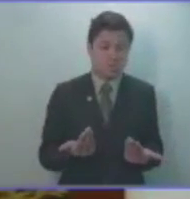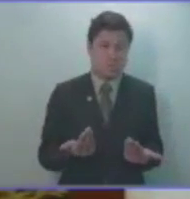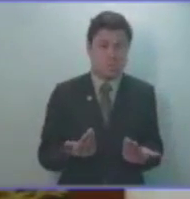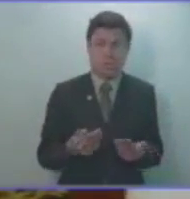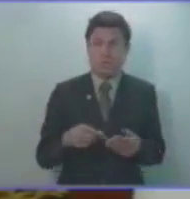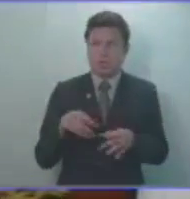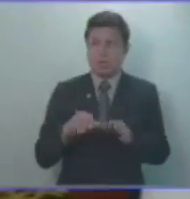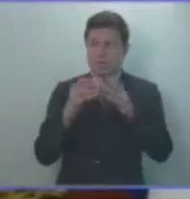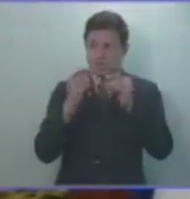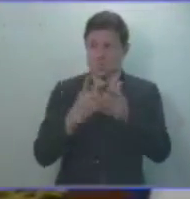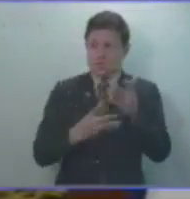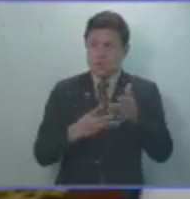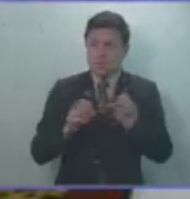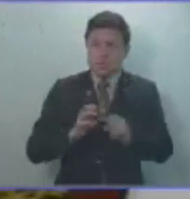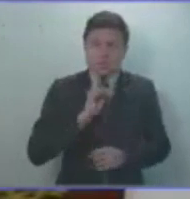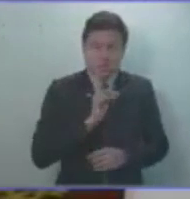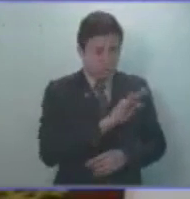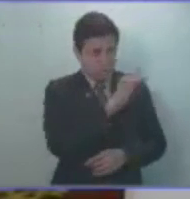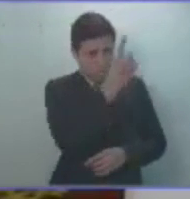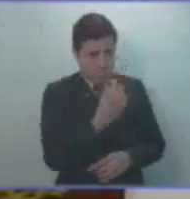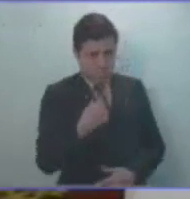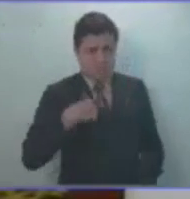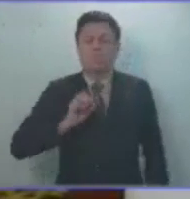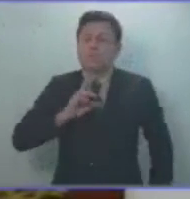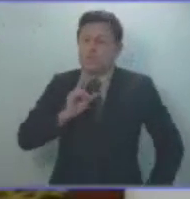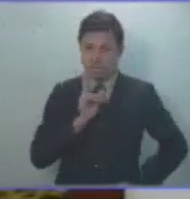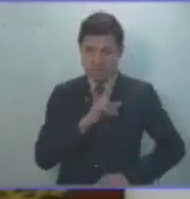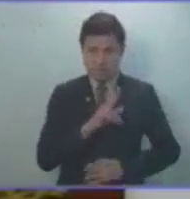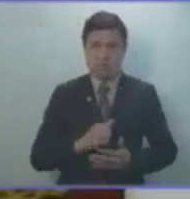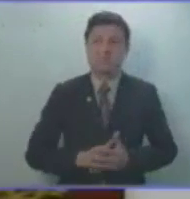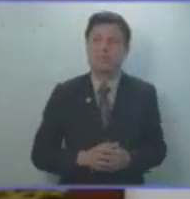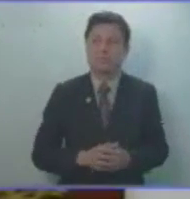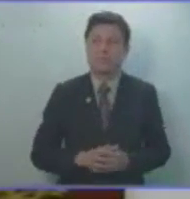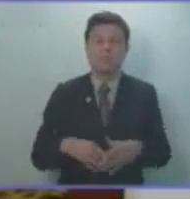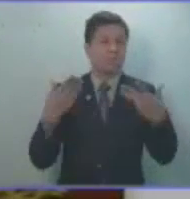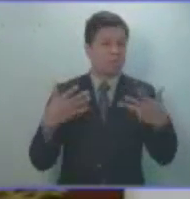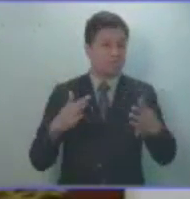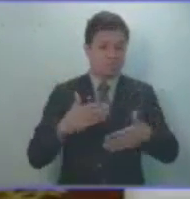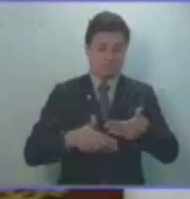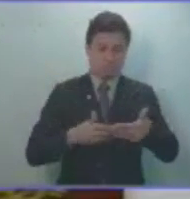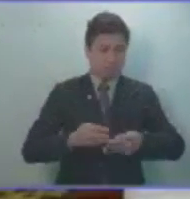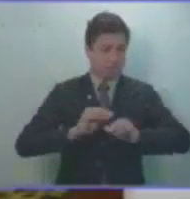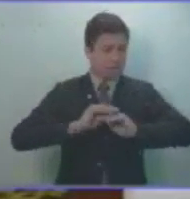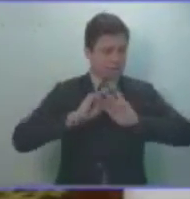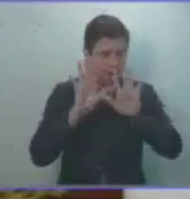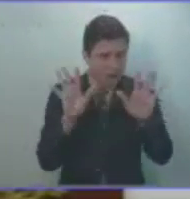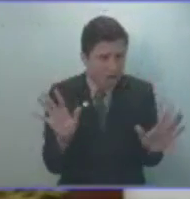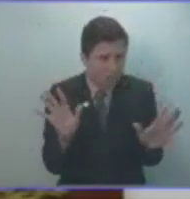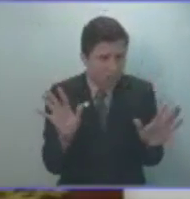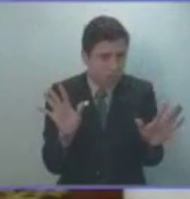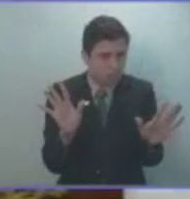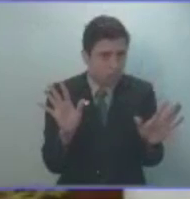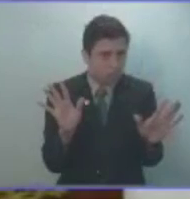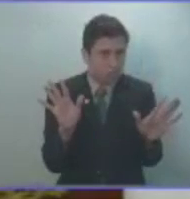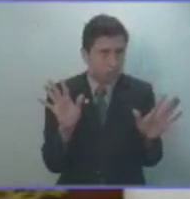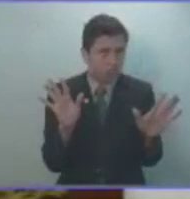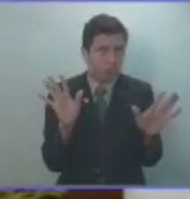estos gastos, para terminar de responder su pregunta, se encuentran de forma transparente